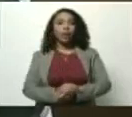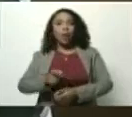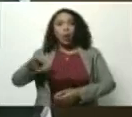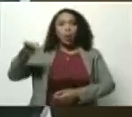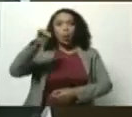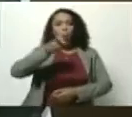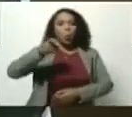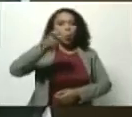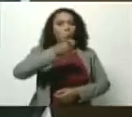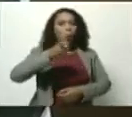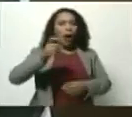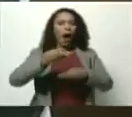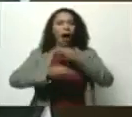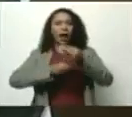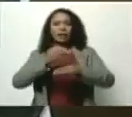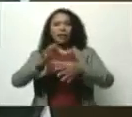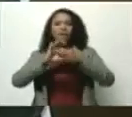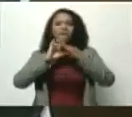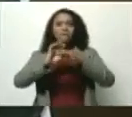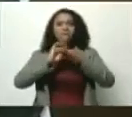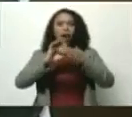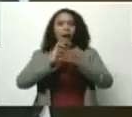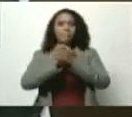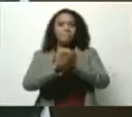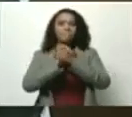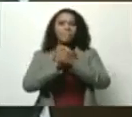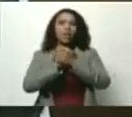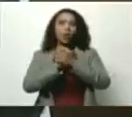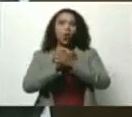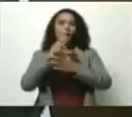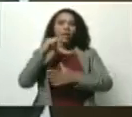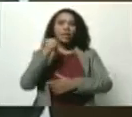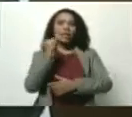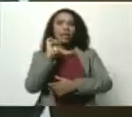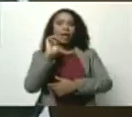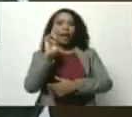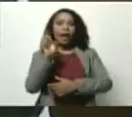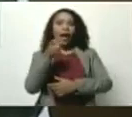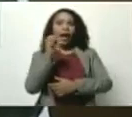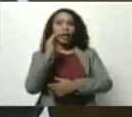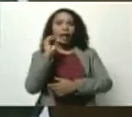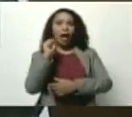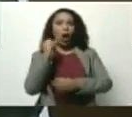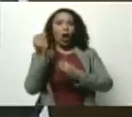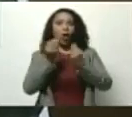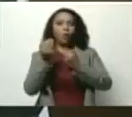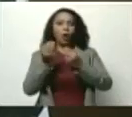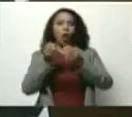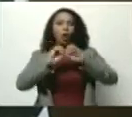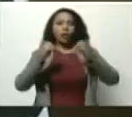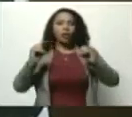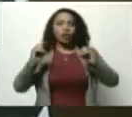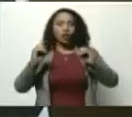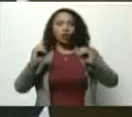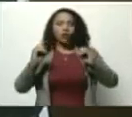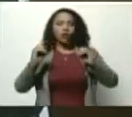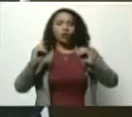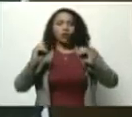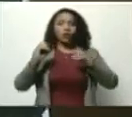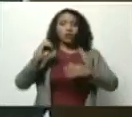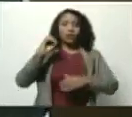fortalecer los lazos de amistad tanto con nigeria como con la organización de países exportadores de